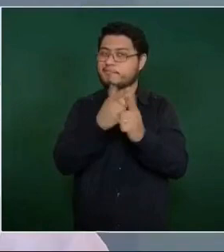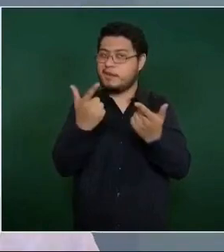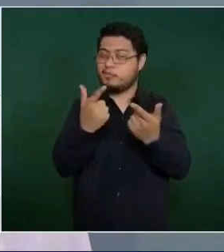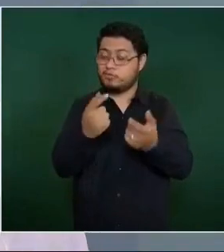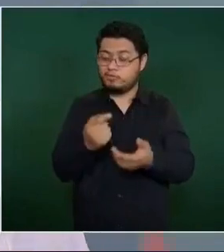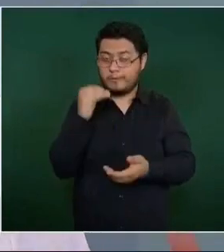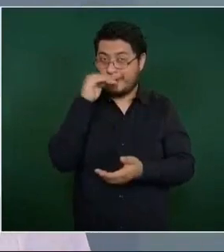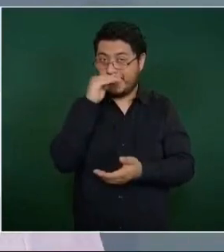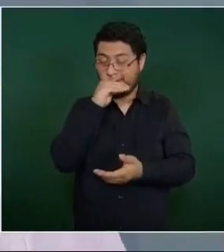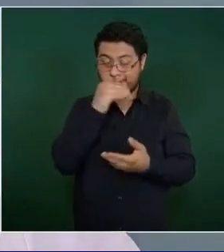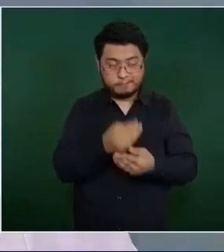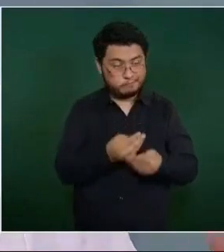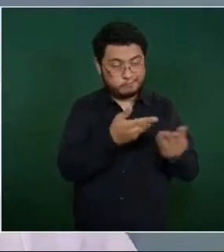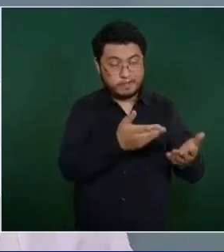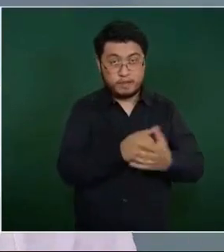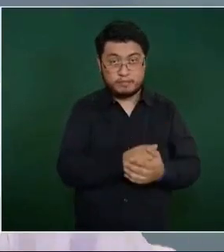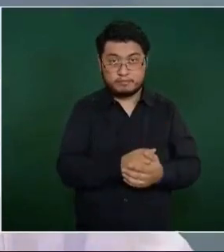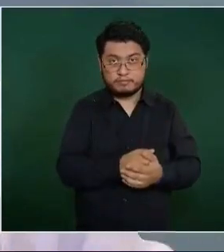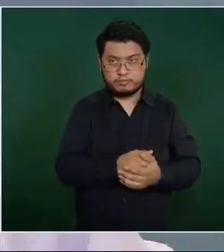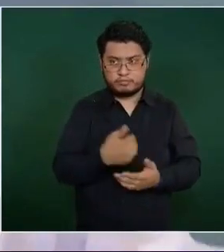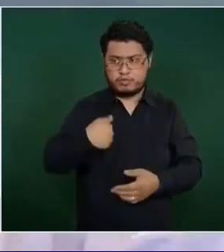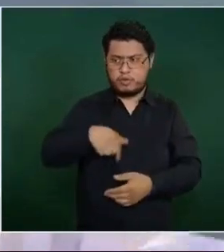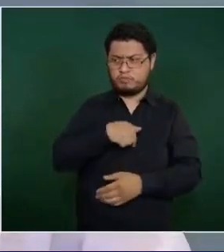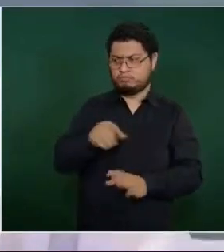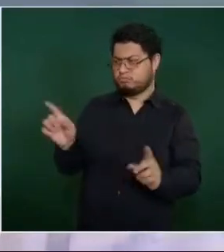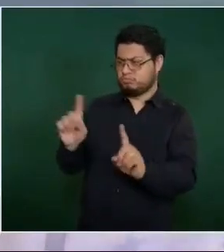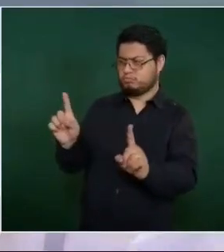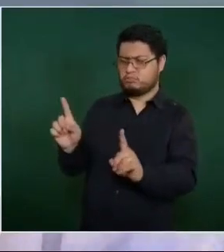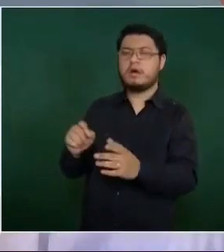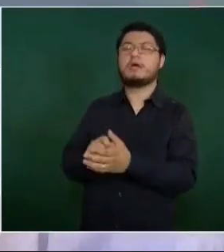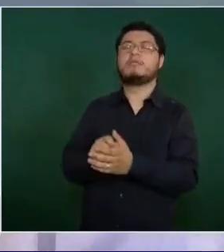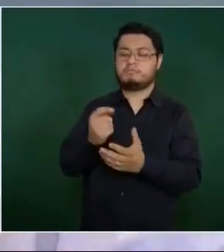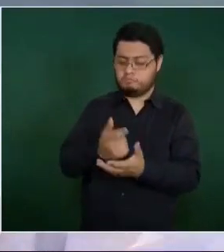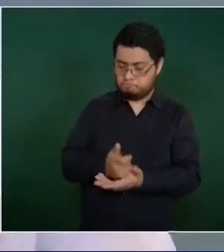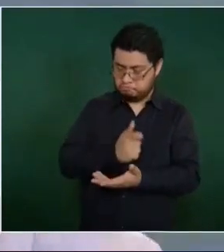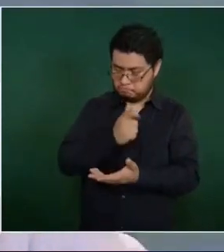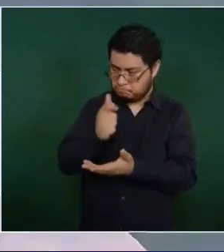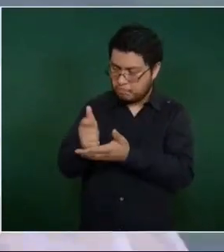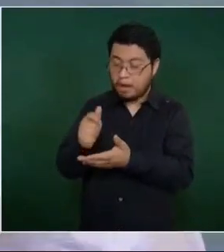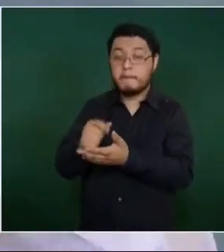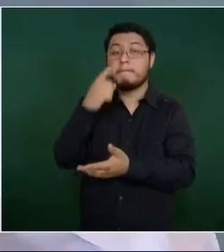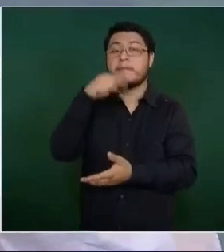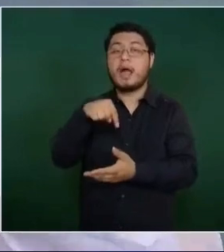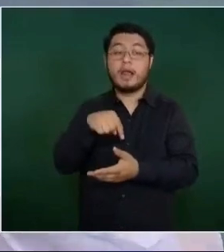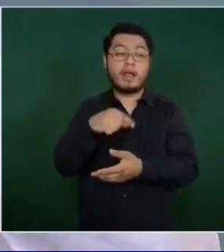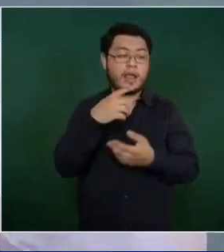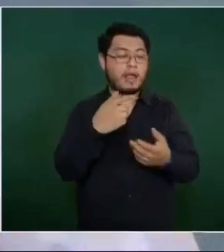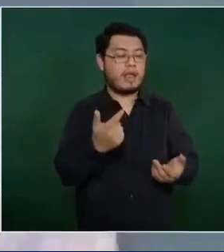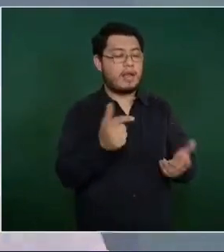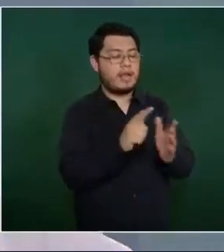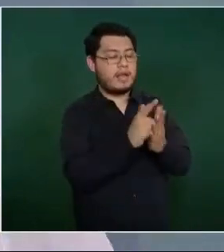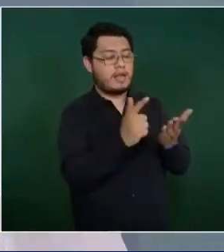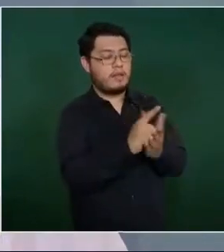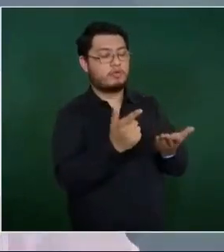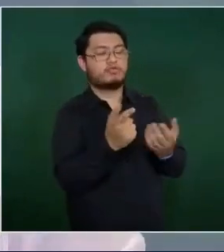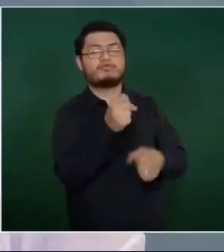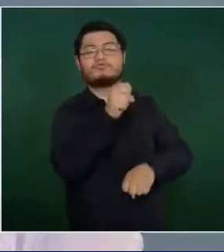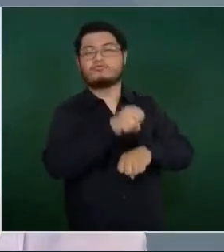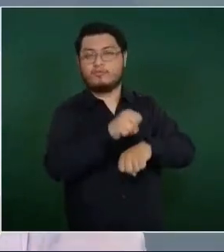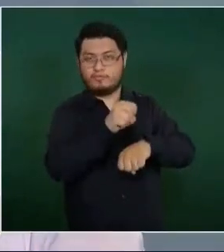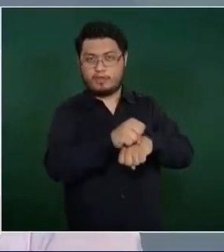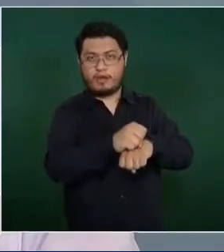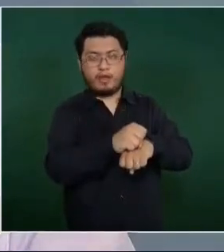Y donde gobernábamos se entregaban gratuitos los libros de secundaria. Entonces, molesto